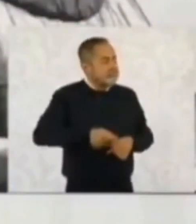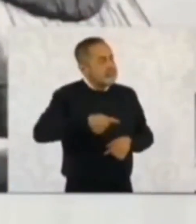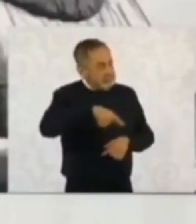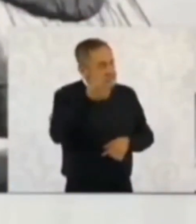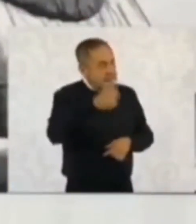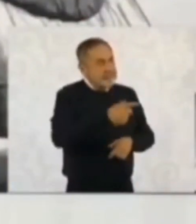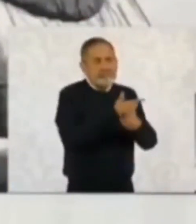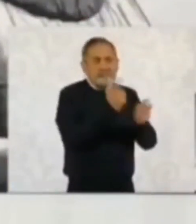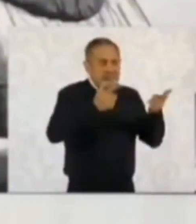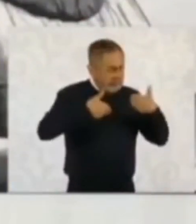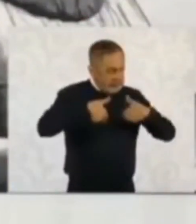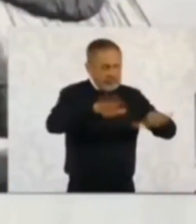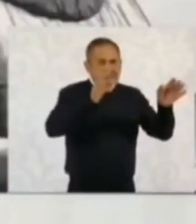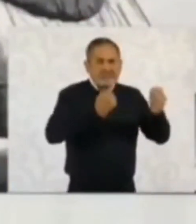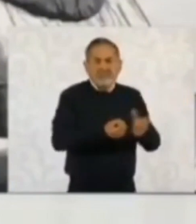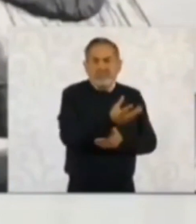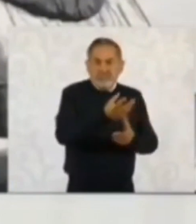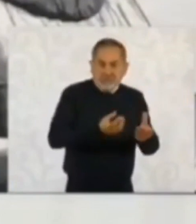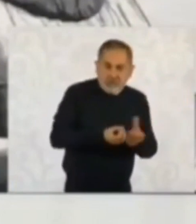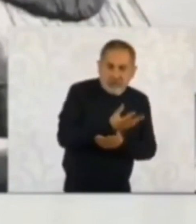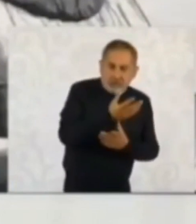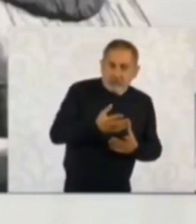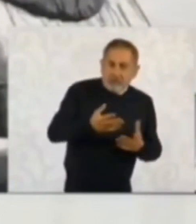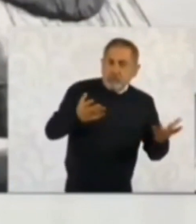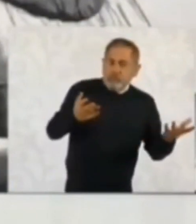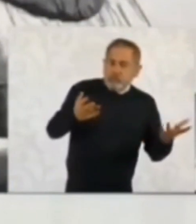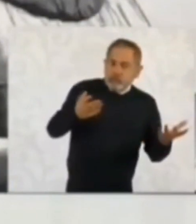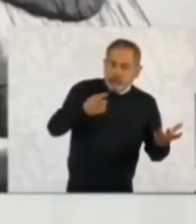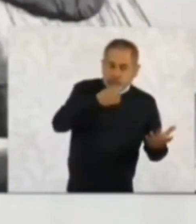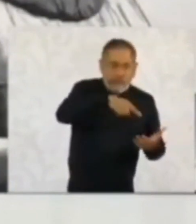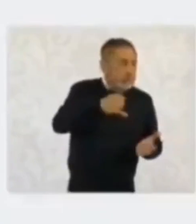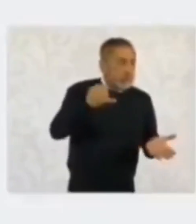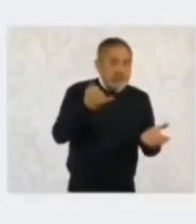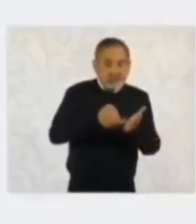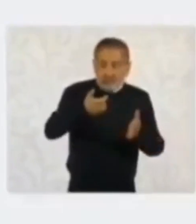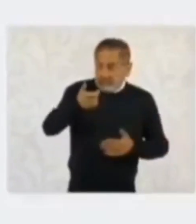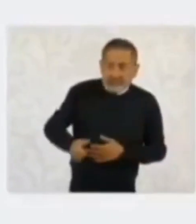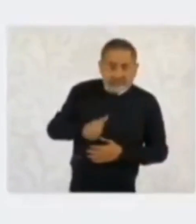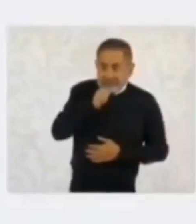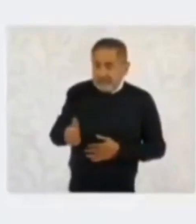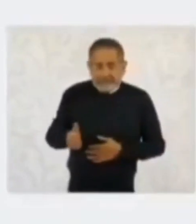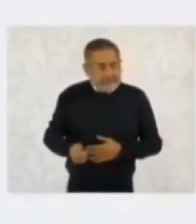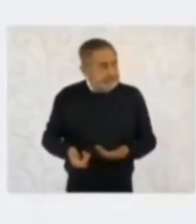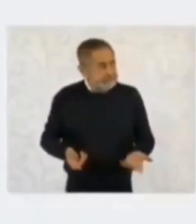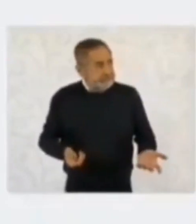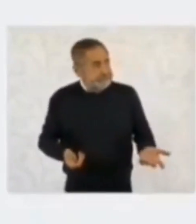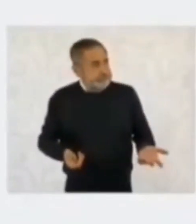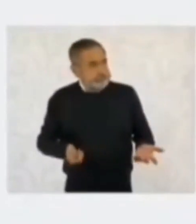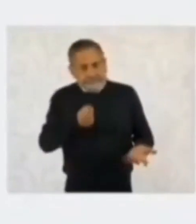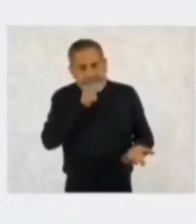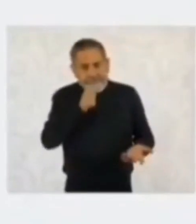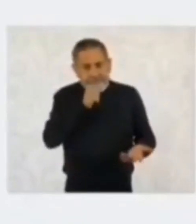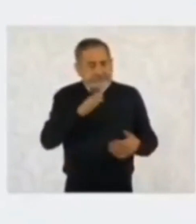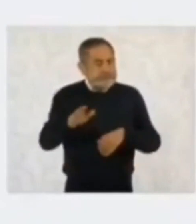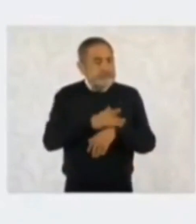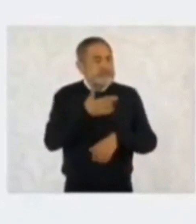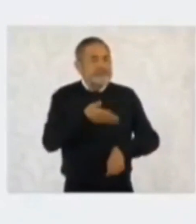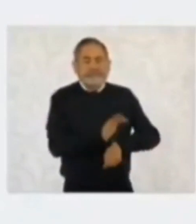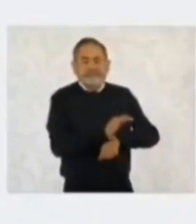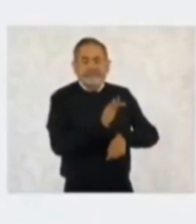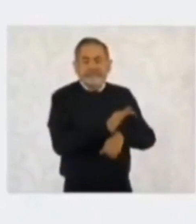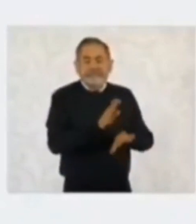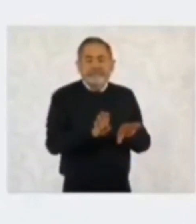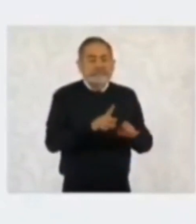la cantidad de impuestos que no se pagan todavía porque los